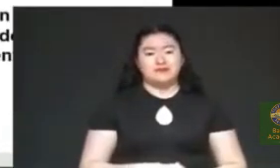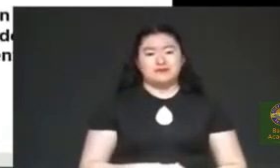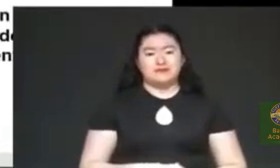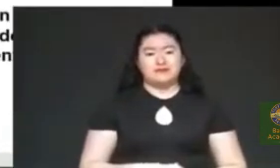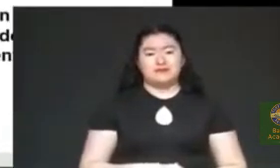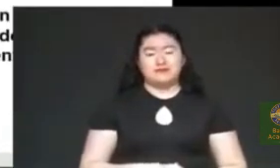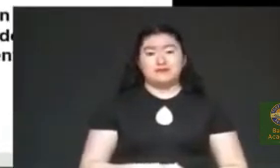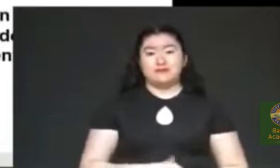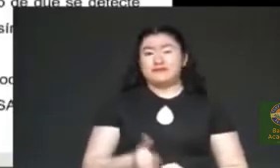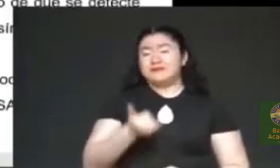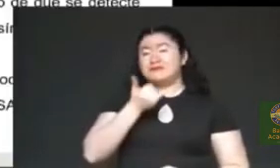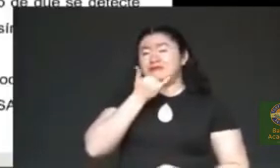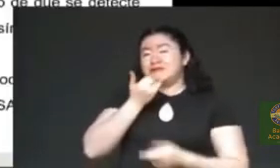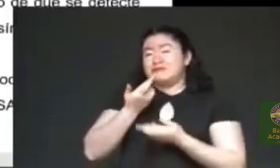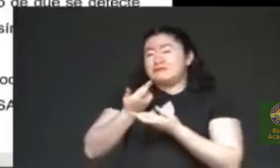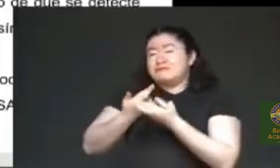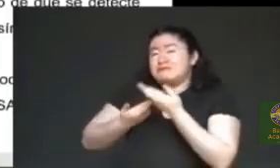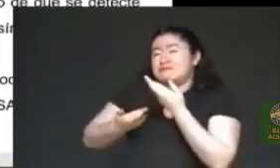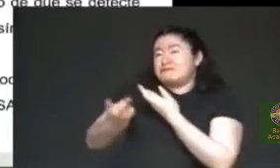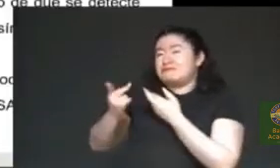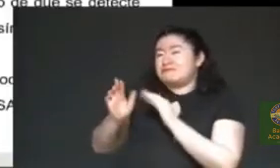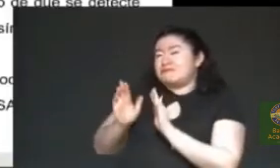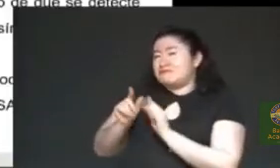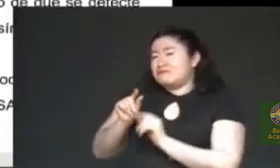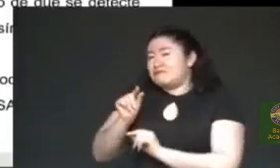Ahí le regresamos un poquitito para...